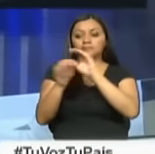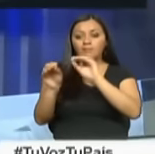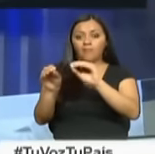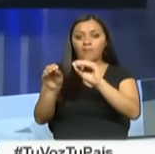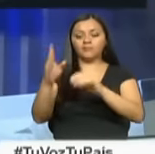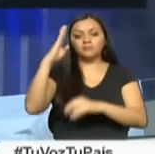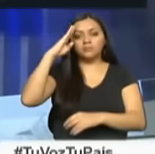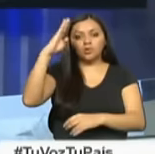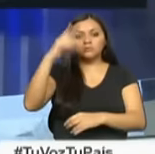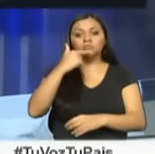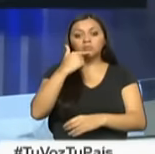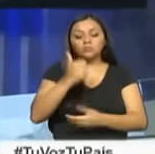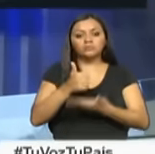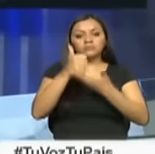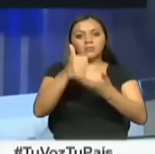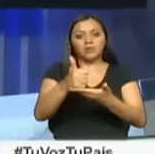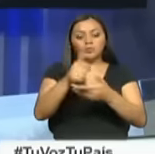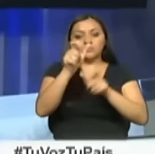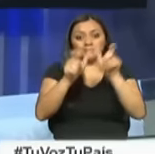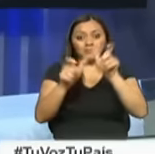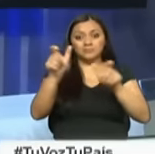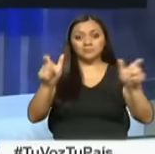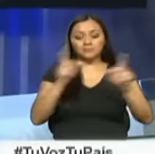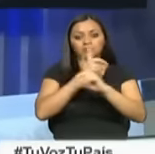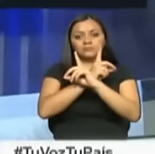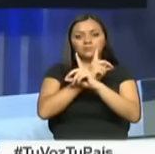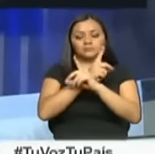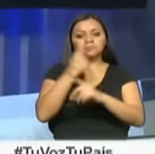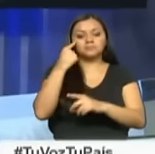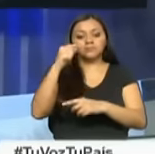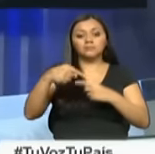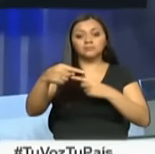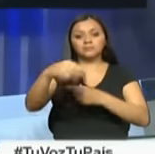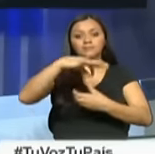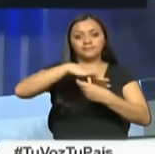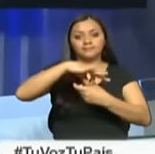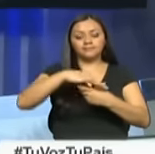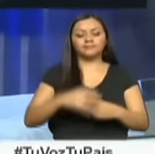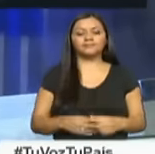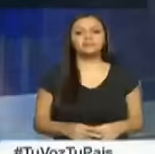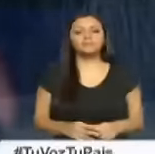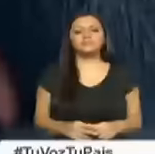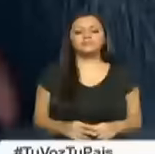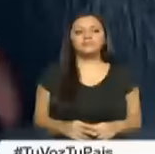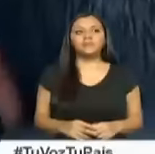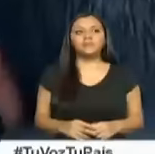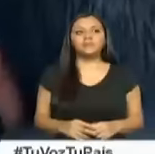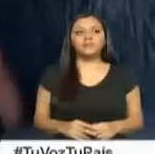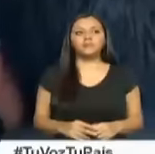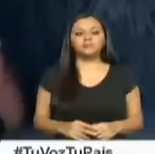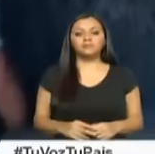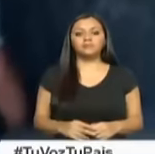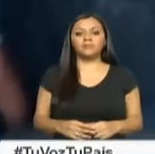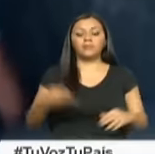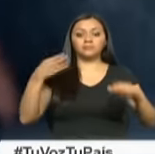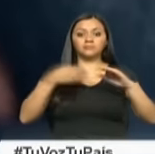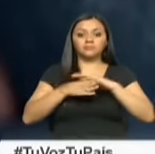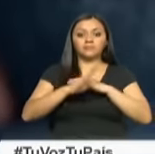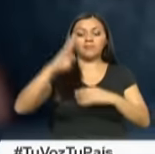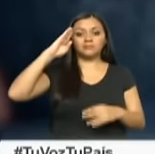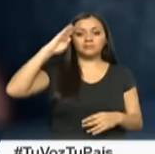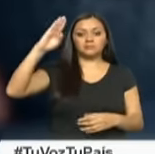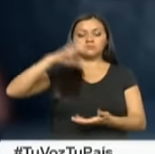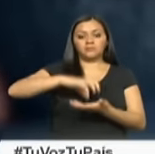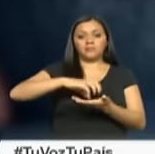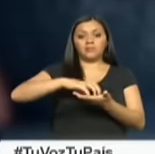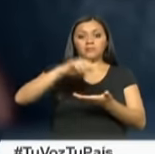Policía Nacional para que brinden apoyo a este grupo poblacional durante el sufragio. A las instalaciones del Comando Provincial de